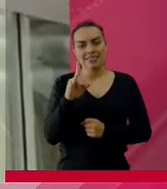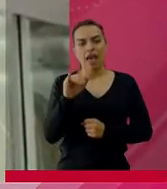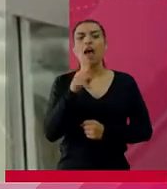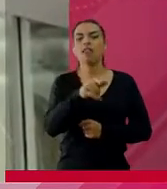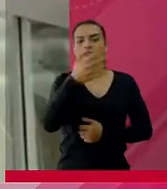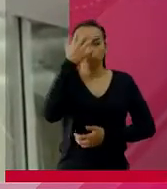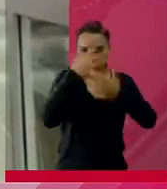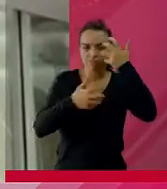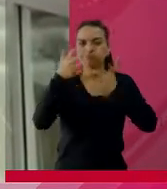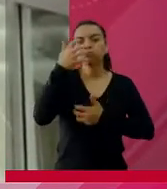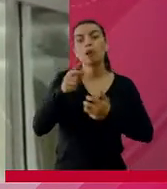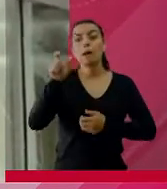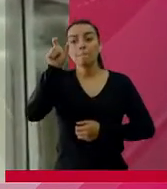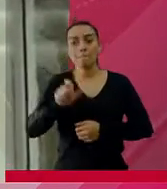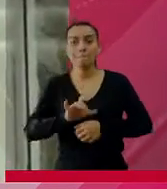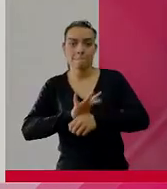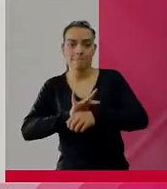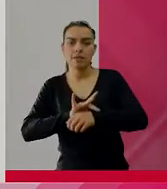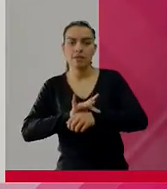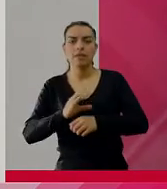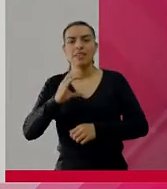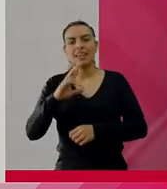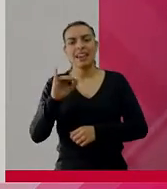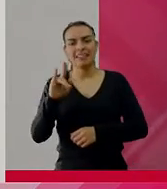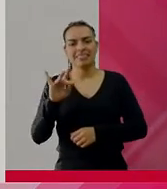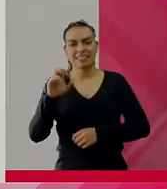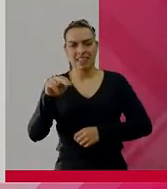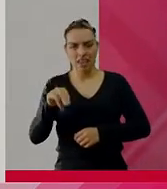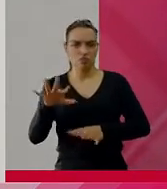médico del verde capitalino cristian quiceno